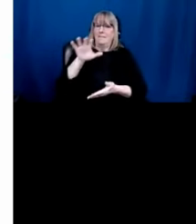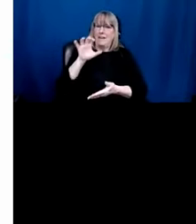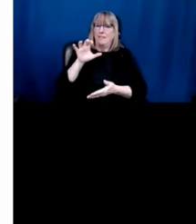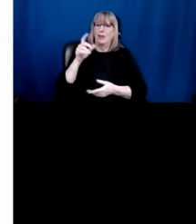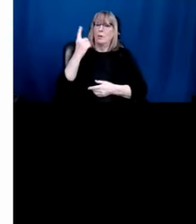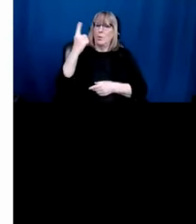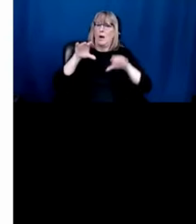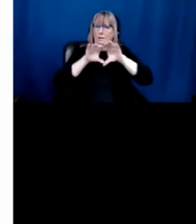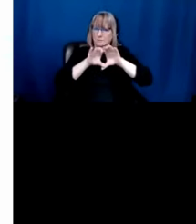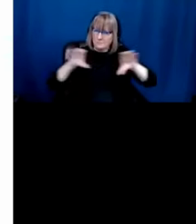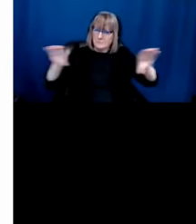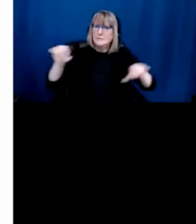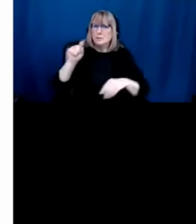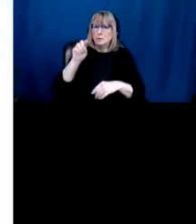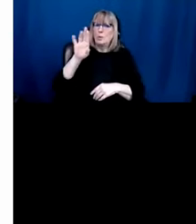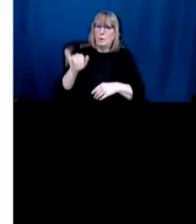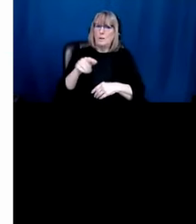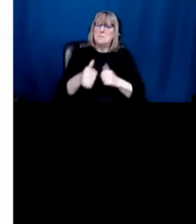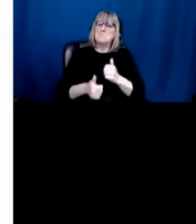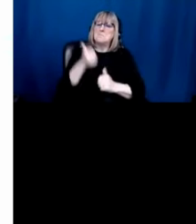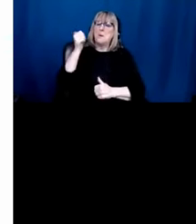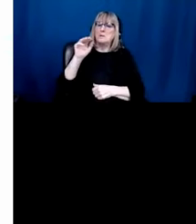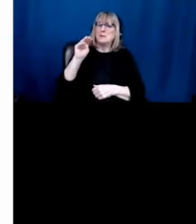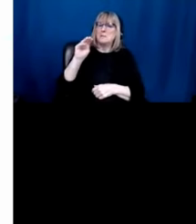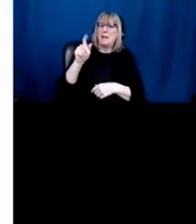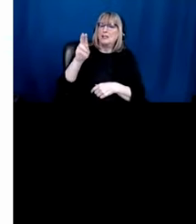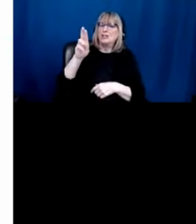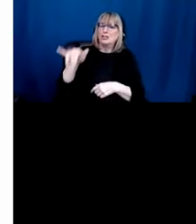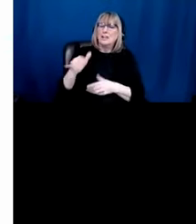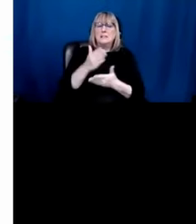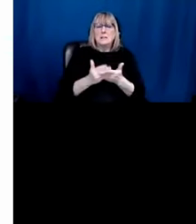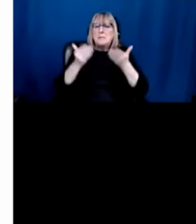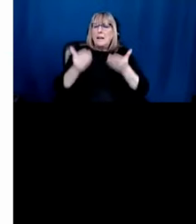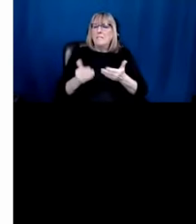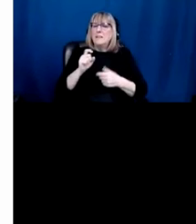por medio de música en el salón de baile Carnation.